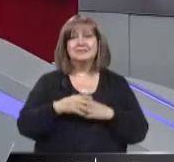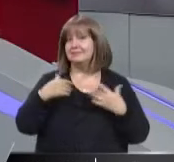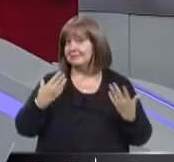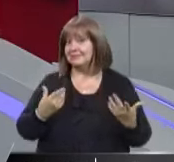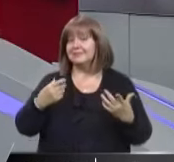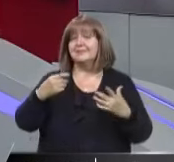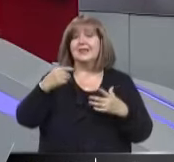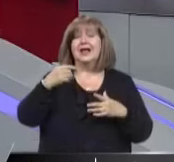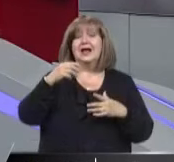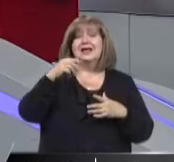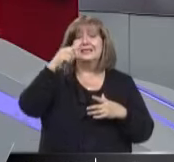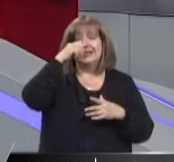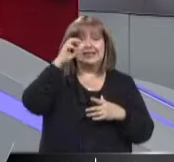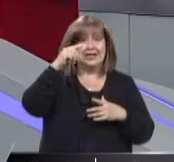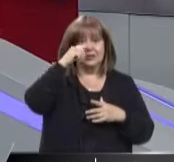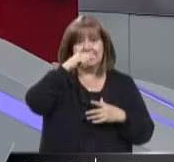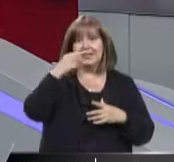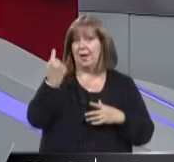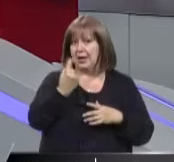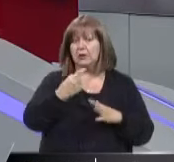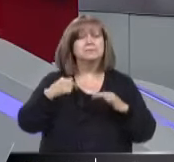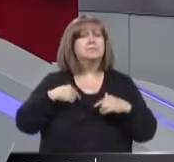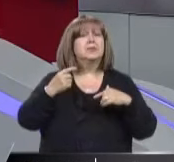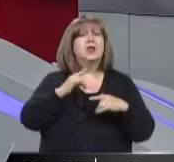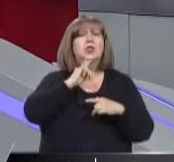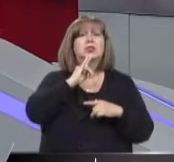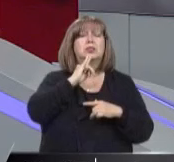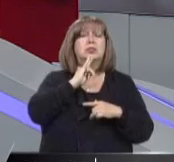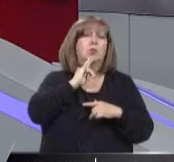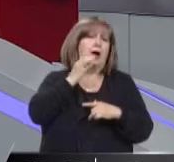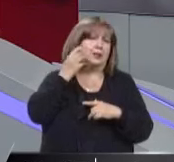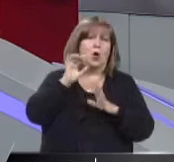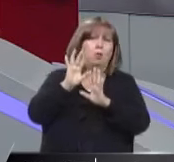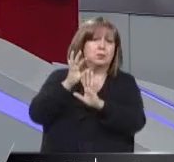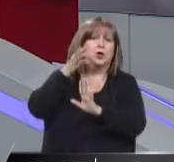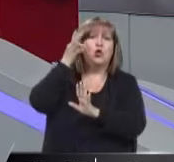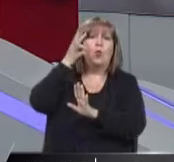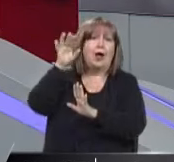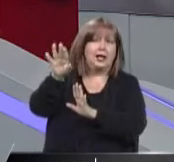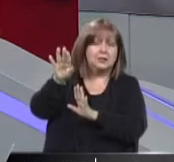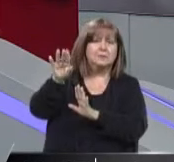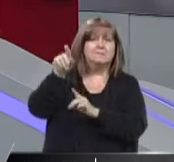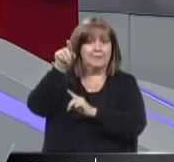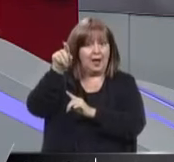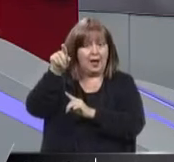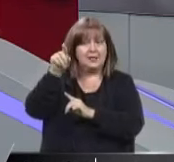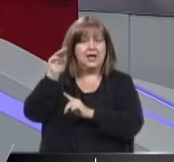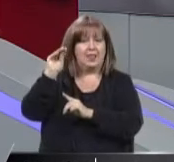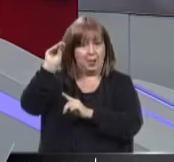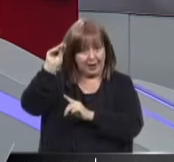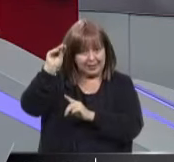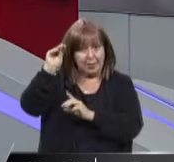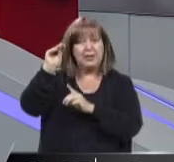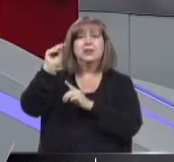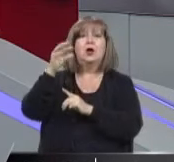bueno 197 minutos vamos a cambiar de tema nos vamos a ir a tupungato a una situación de tensión también que se